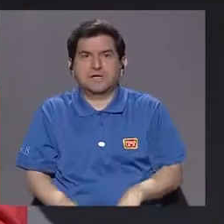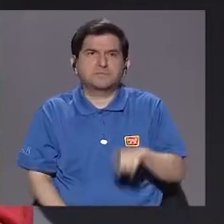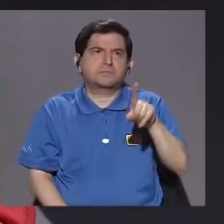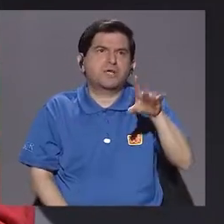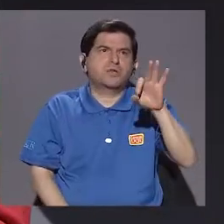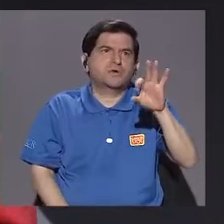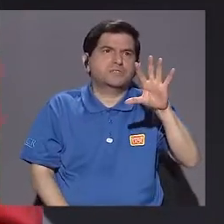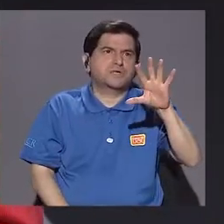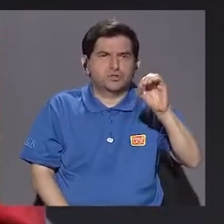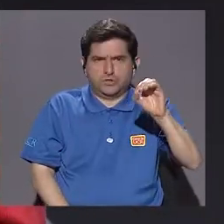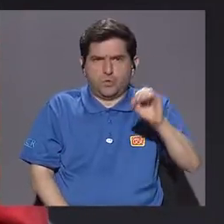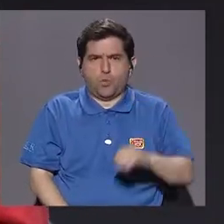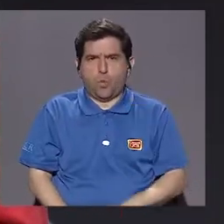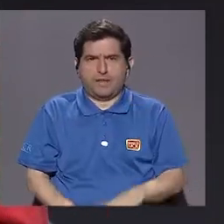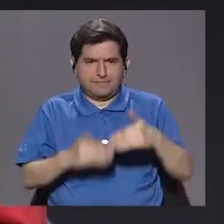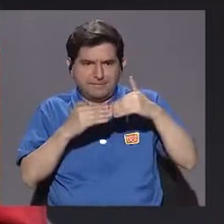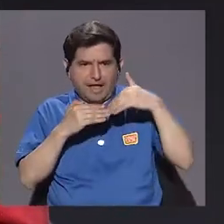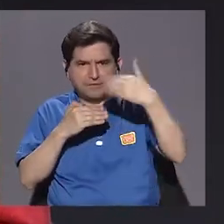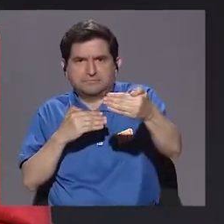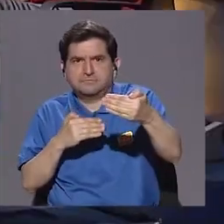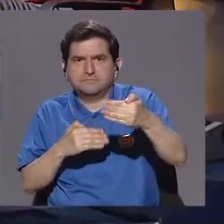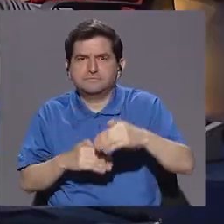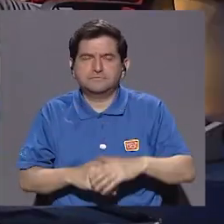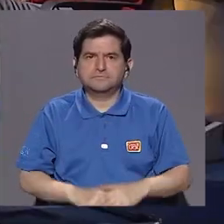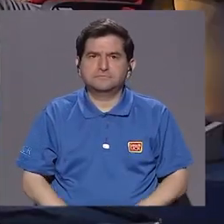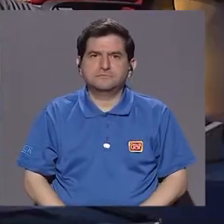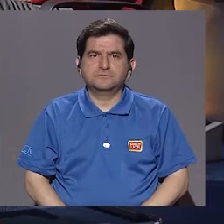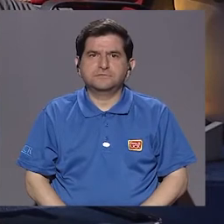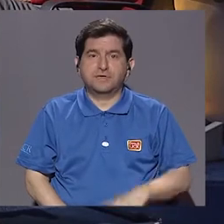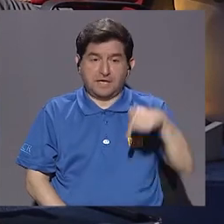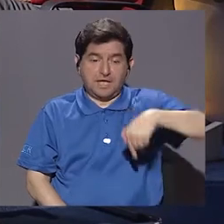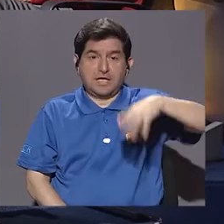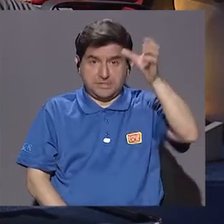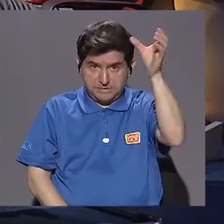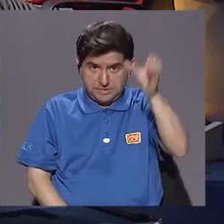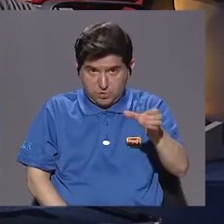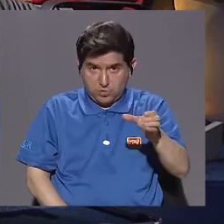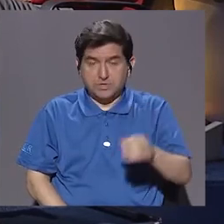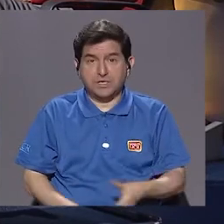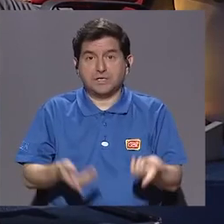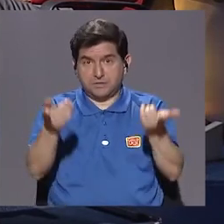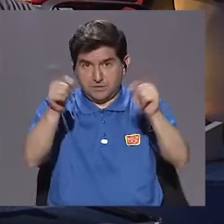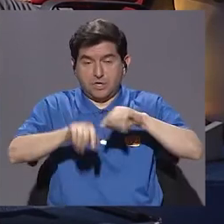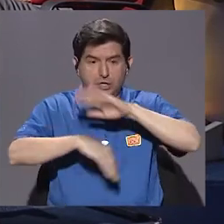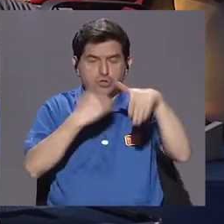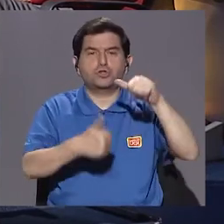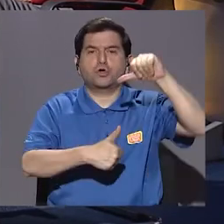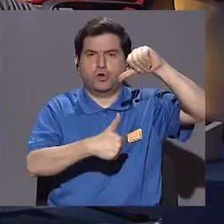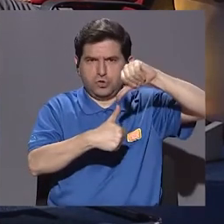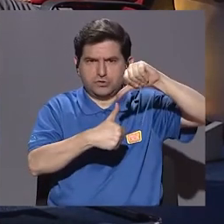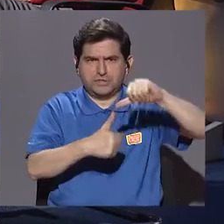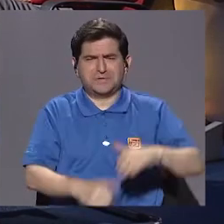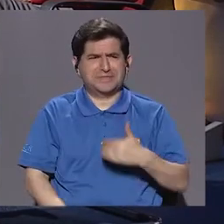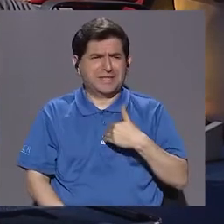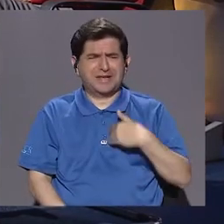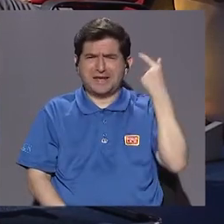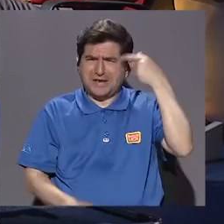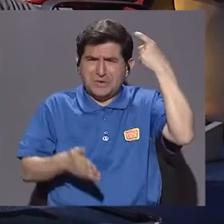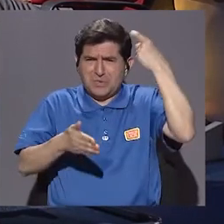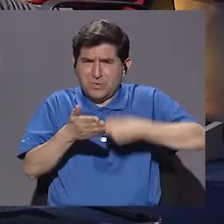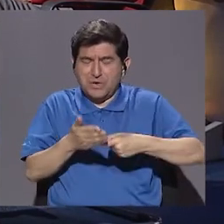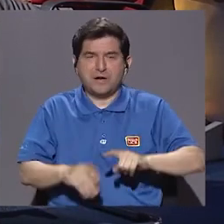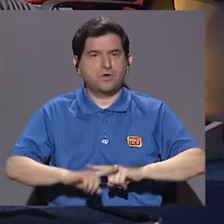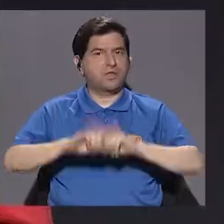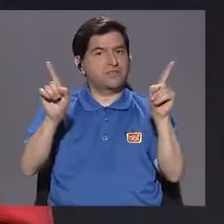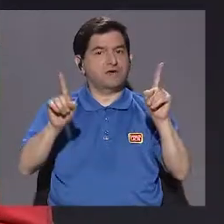1950 en adelante en el continente porque todo centroamérica estaba lleno de dictaduras excepto